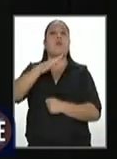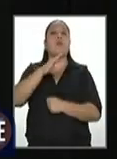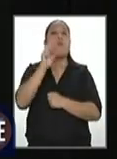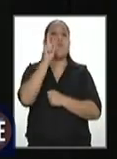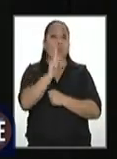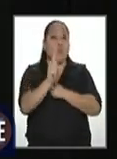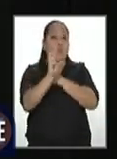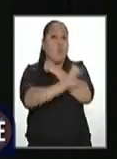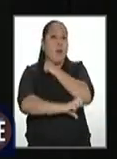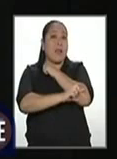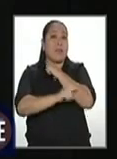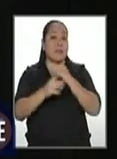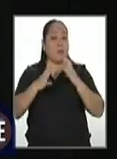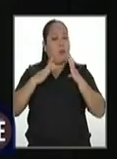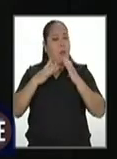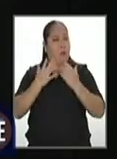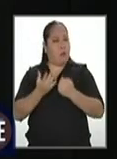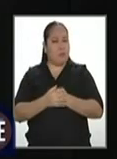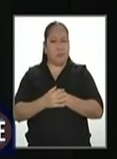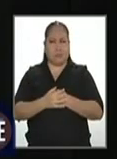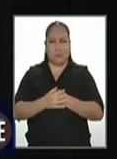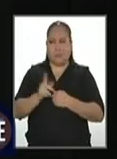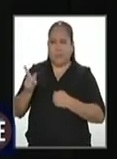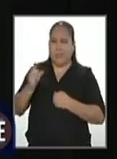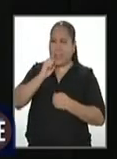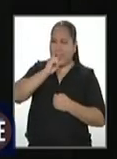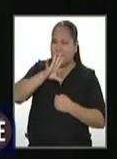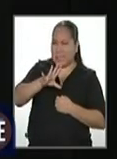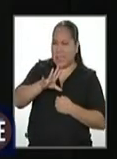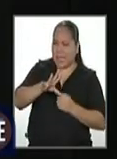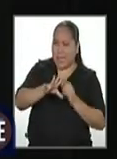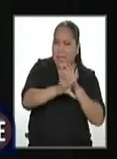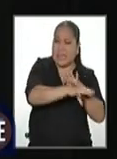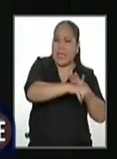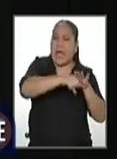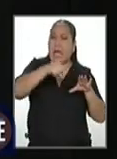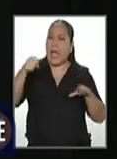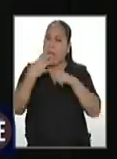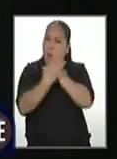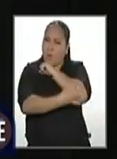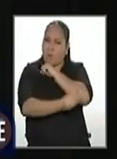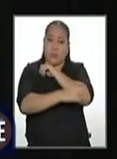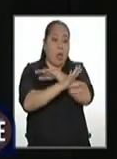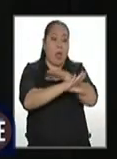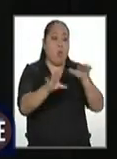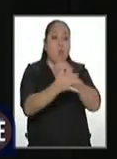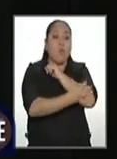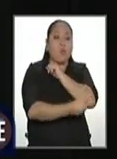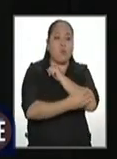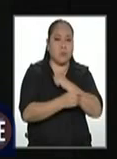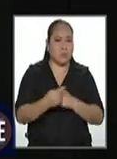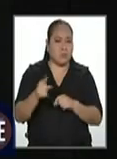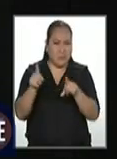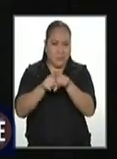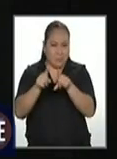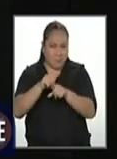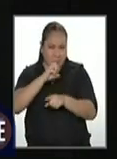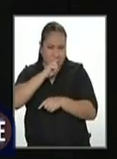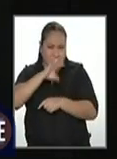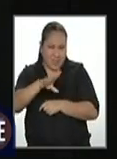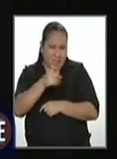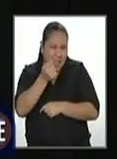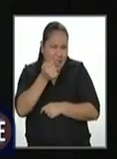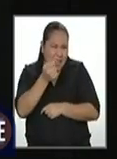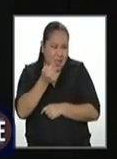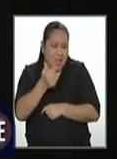rico, insinuándonos que él nos va a sacar de la pobreza. Y también diciendo casi